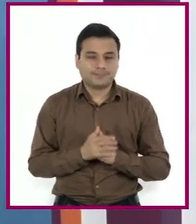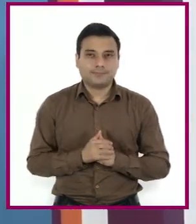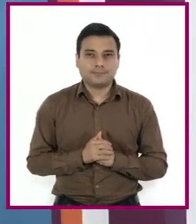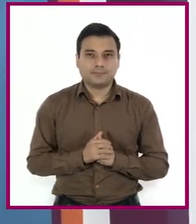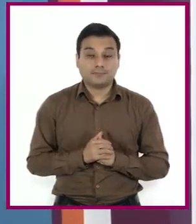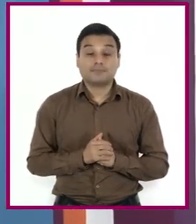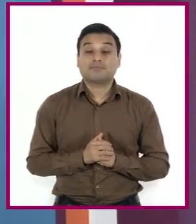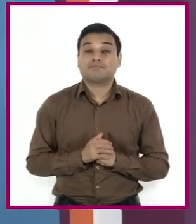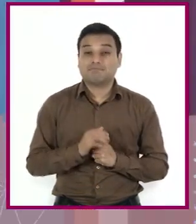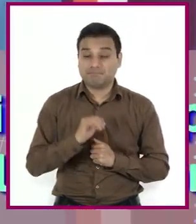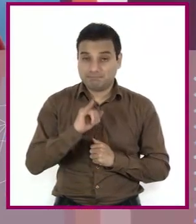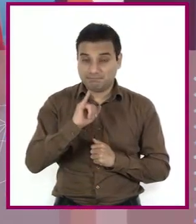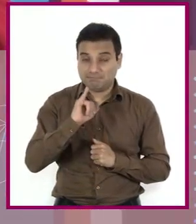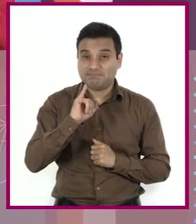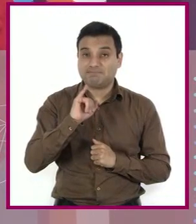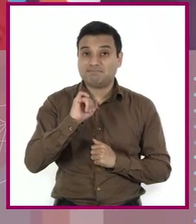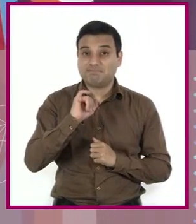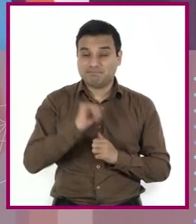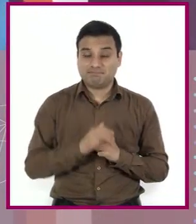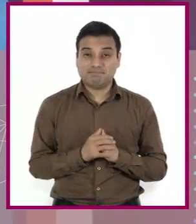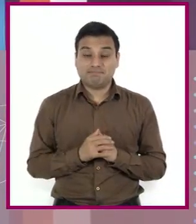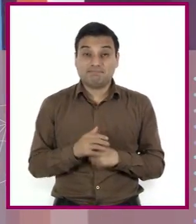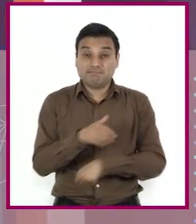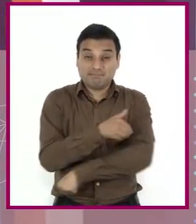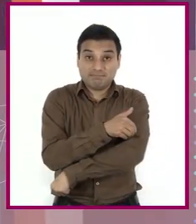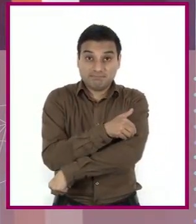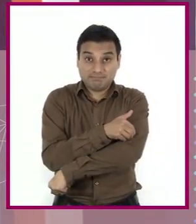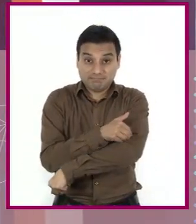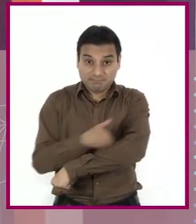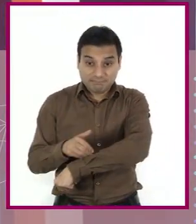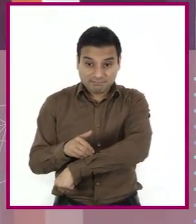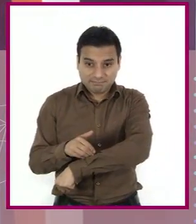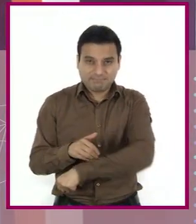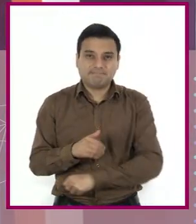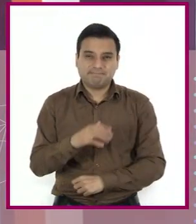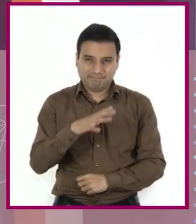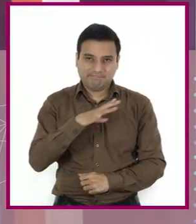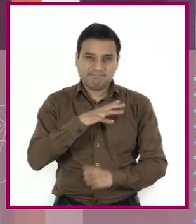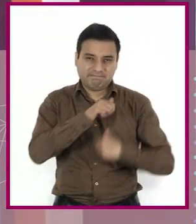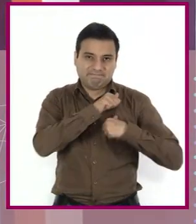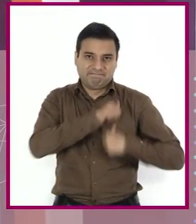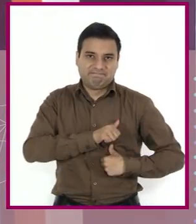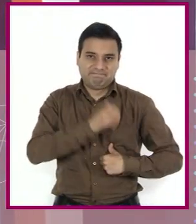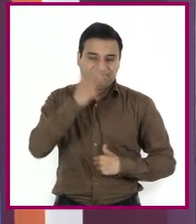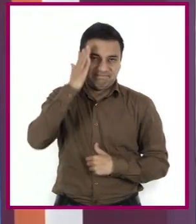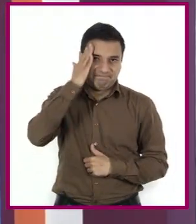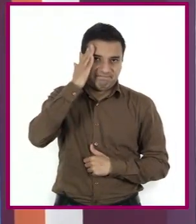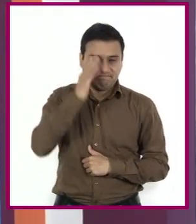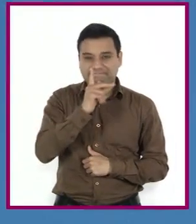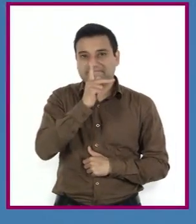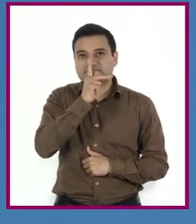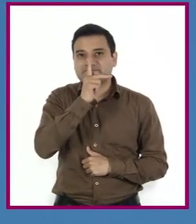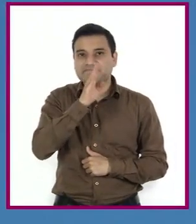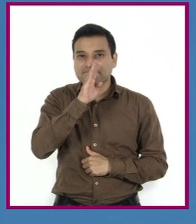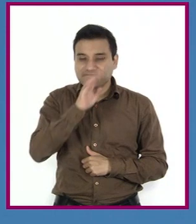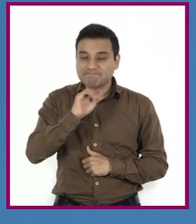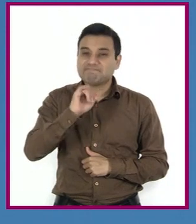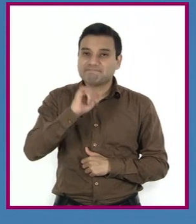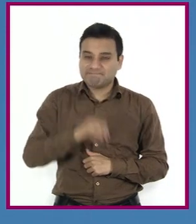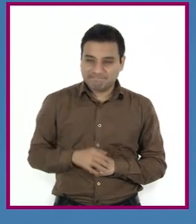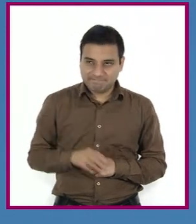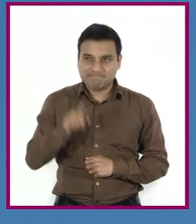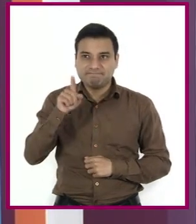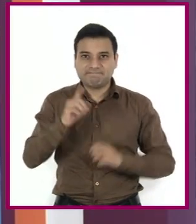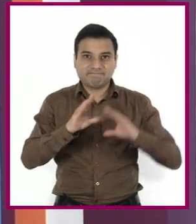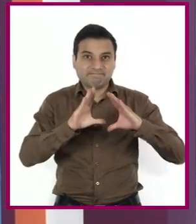Es verdad, maestra. Nuestra familia es la primera autoridad con la que convivimos desde pequeños. Nos enseñan